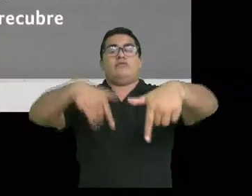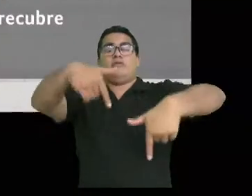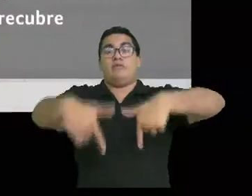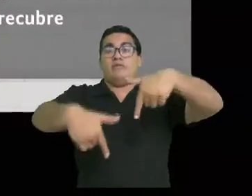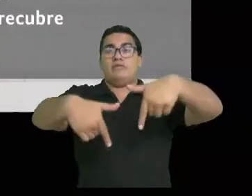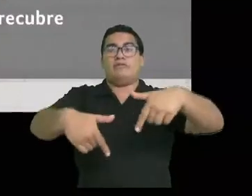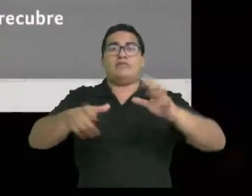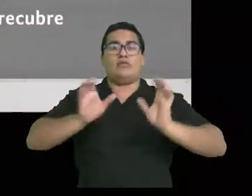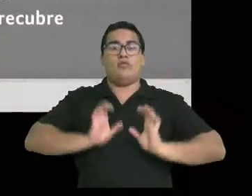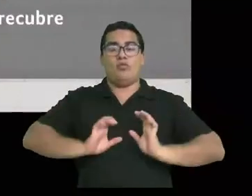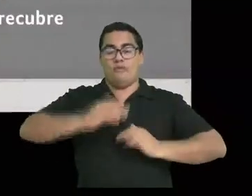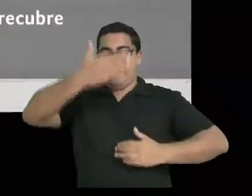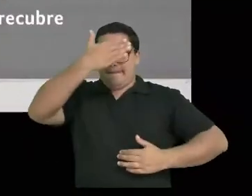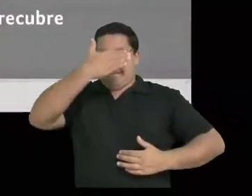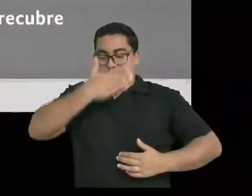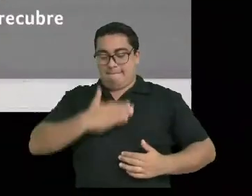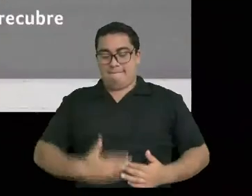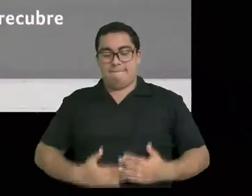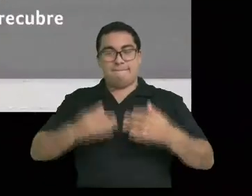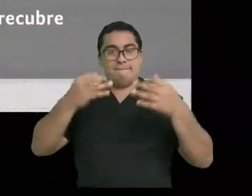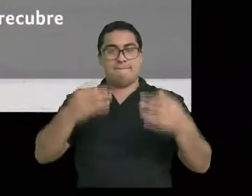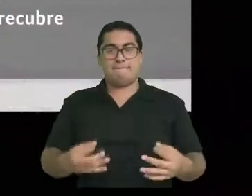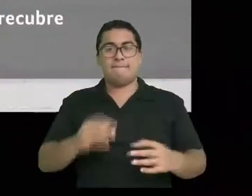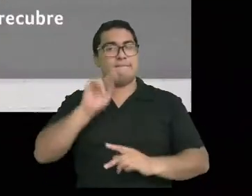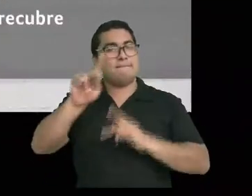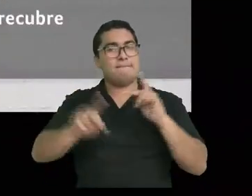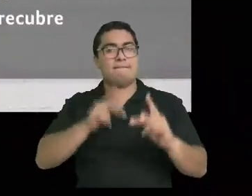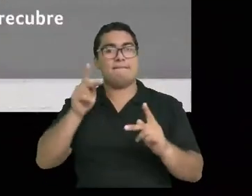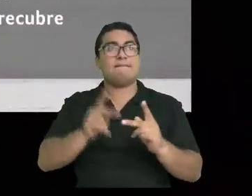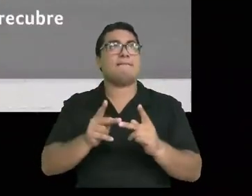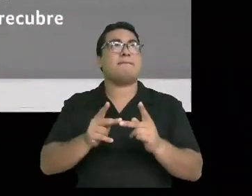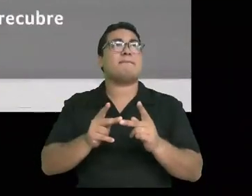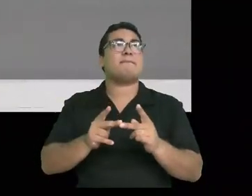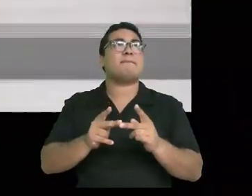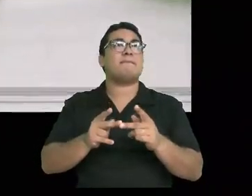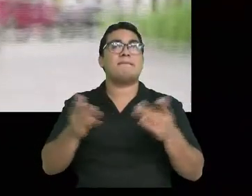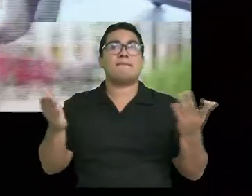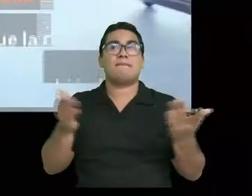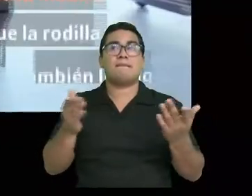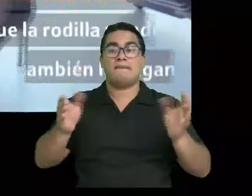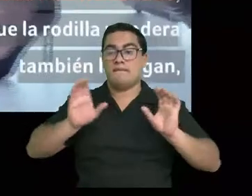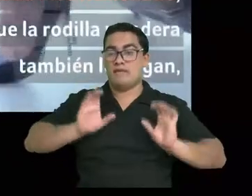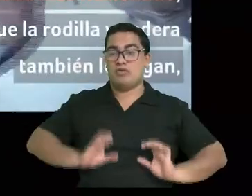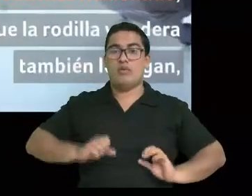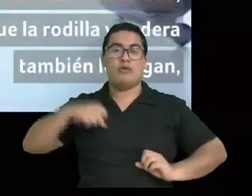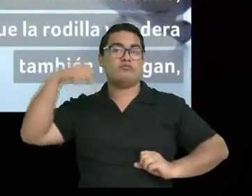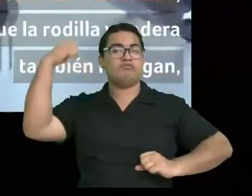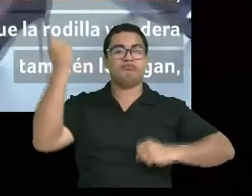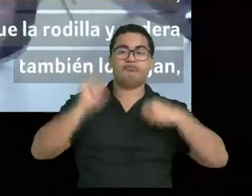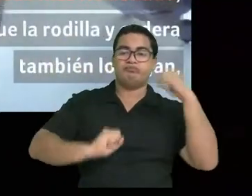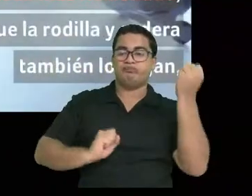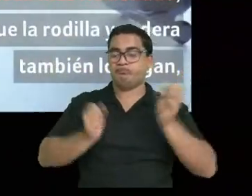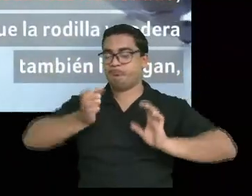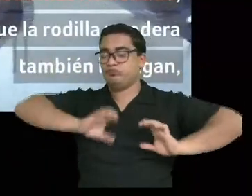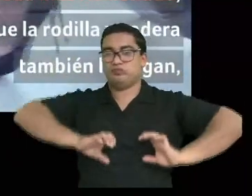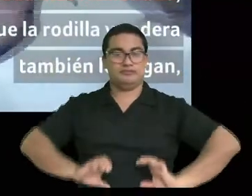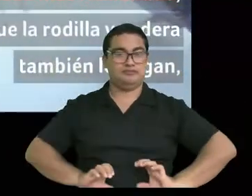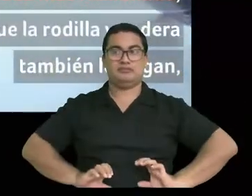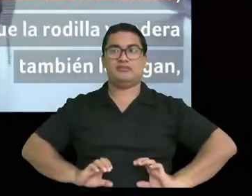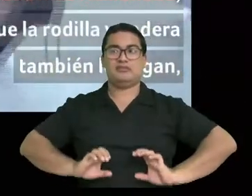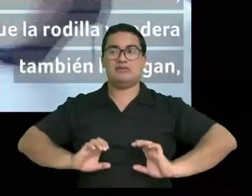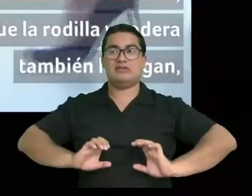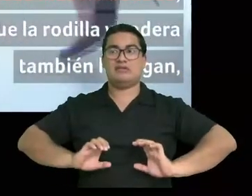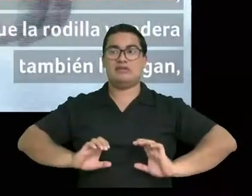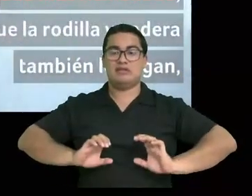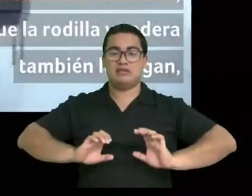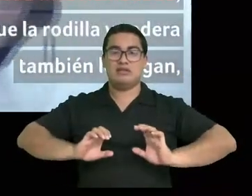de forma simétrica, con un equilibrio perfecto entre partes flexoras y partes extensoras. Y eso va literalmente desde